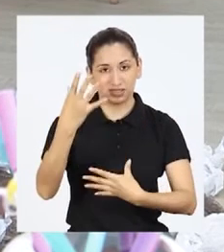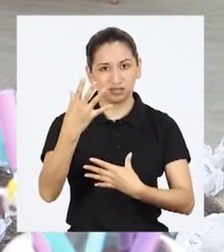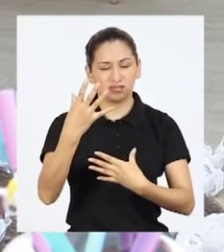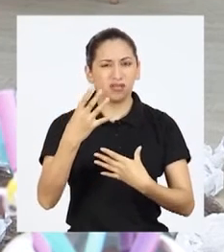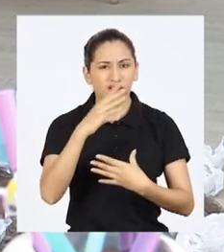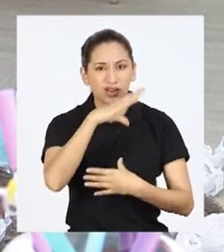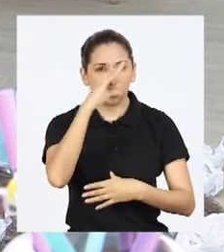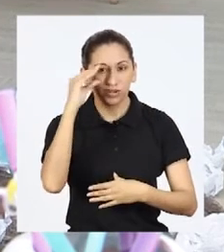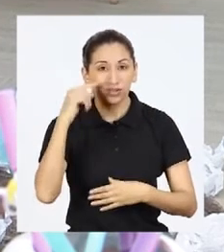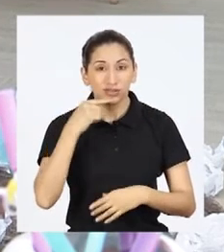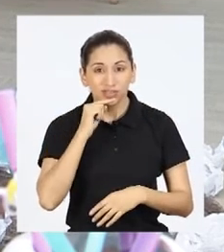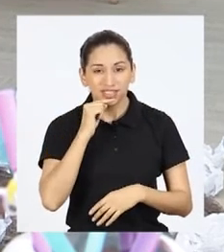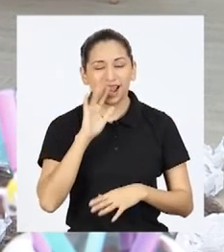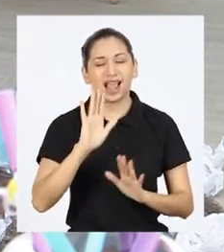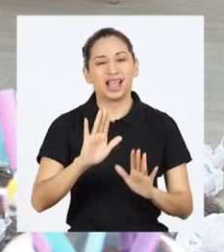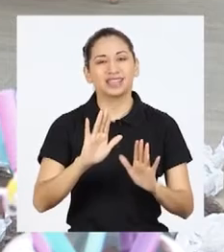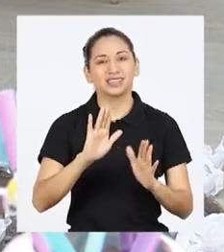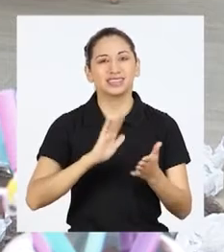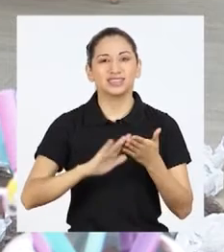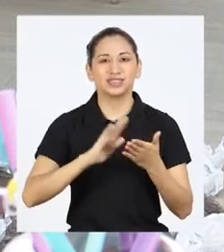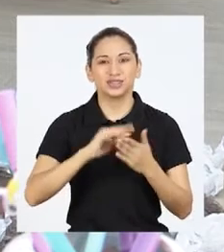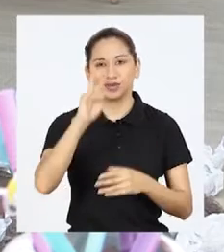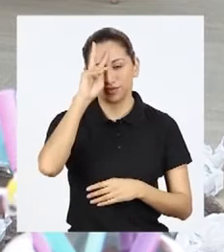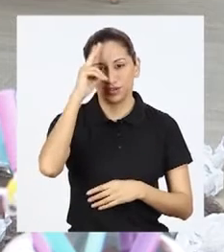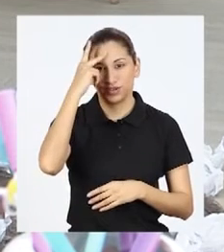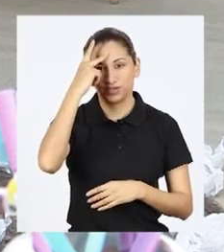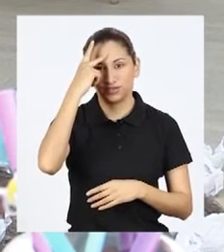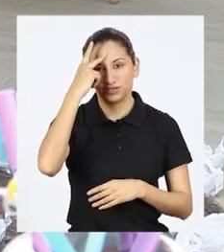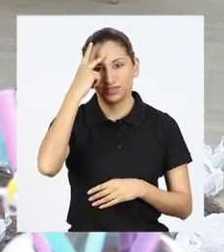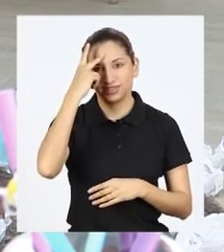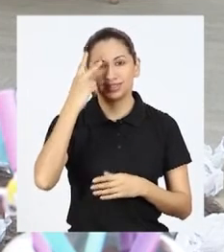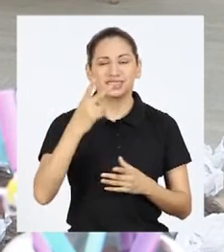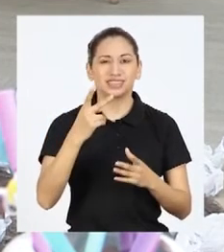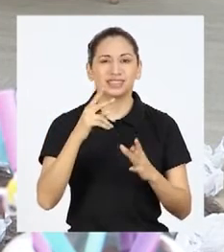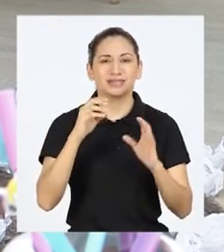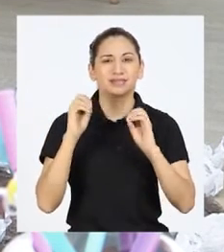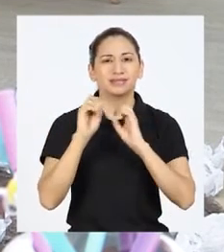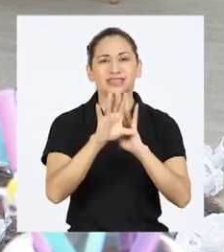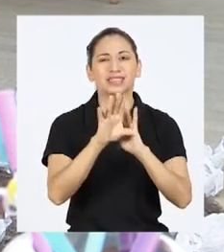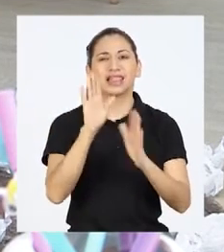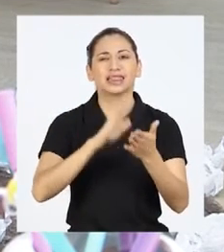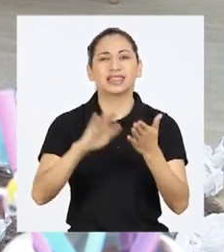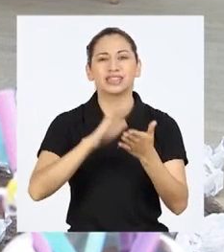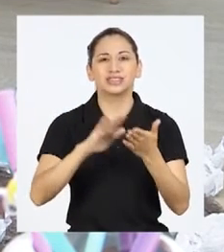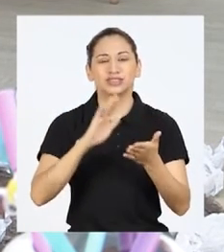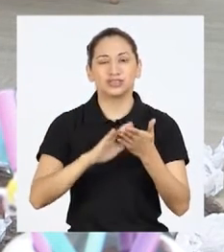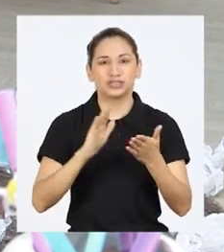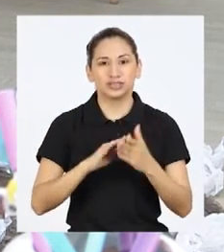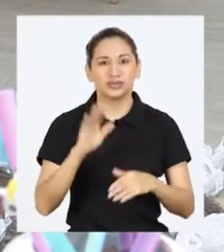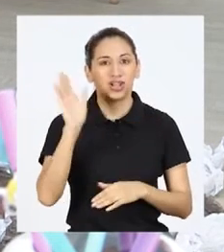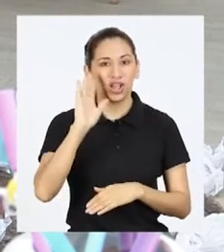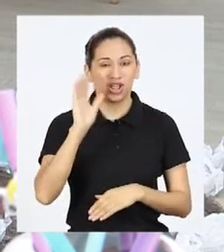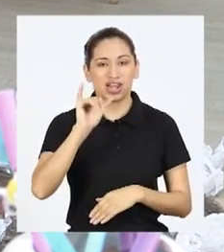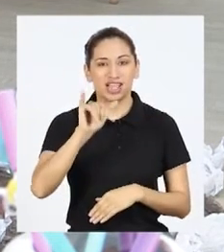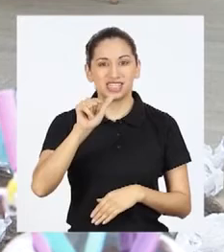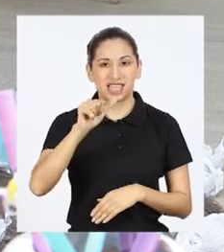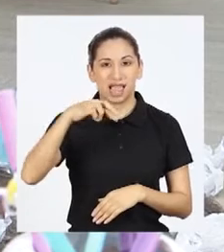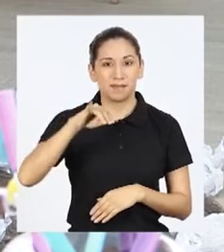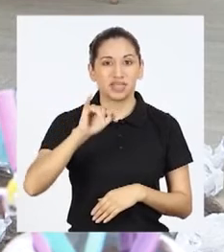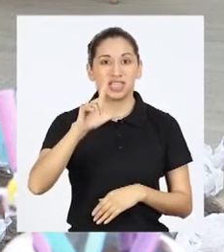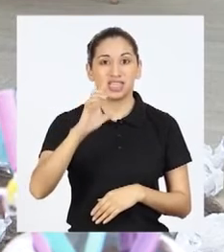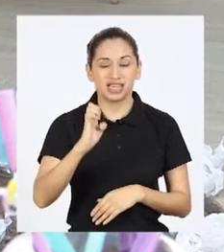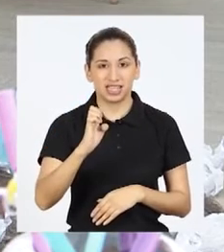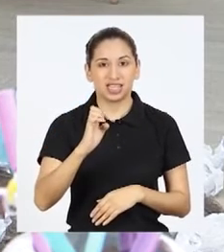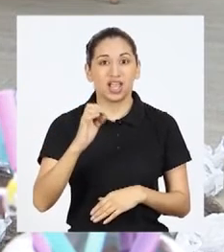¿Juliana? Ay, me confundí de programa. Discúlpenme. Hola, Yamile. Hola